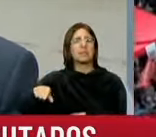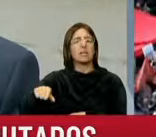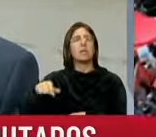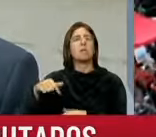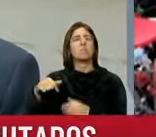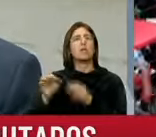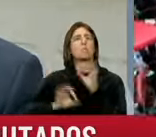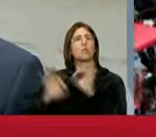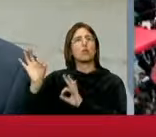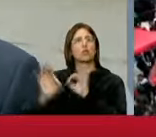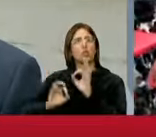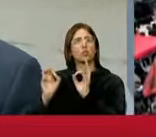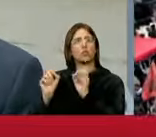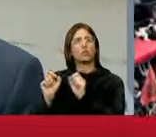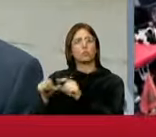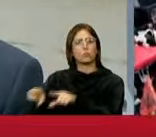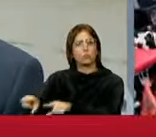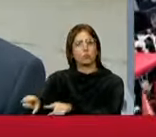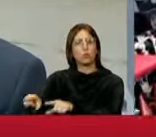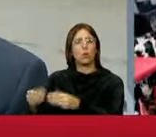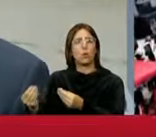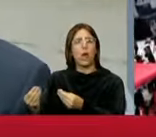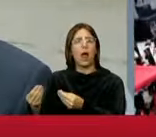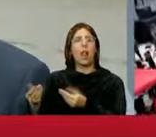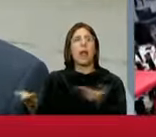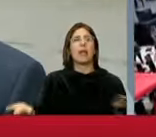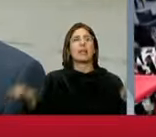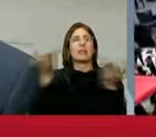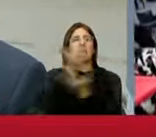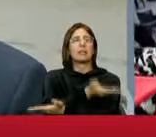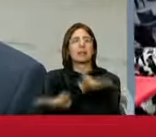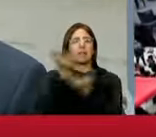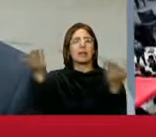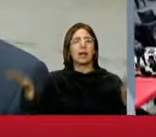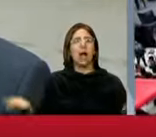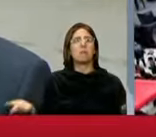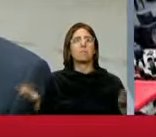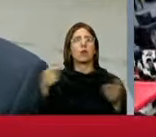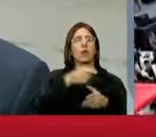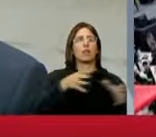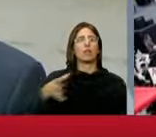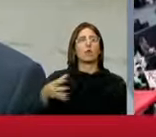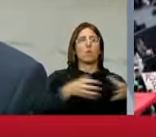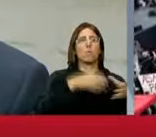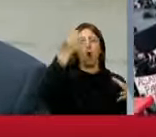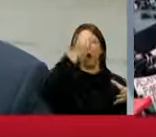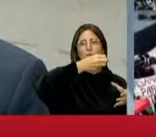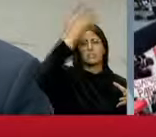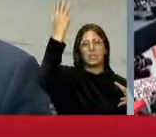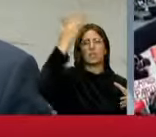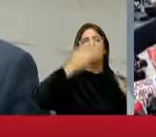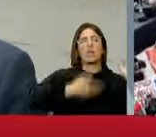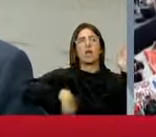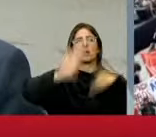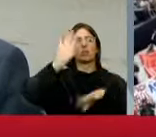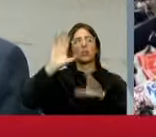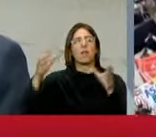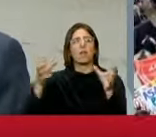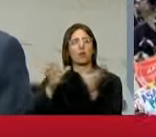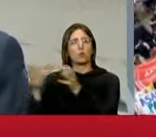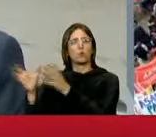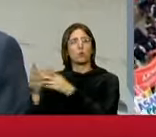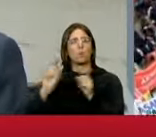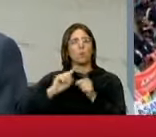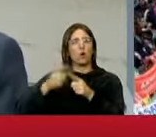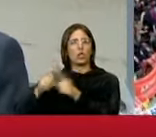forzando un cuarto intermedio van a poder hacer la misma chanchada que hicieron claro, aquella vez. La reforma jubilatoria. ¿Eh? ¿Te acordás? La reforma claro,